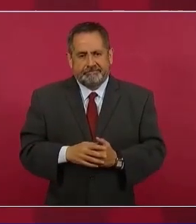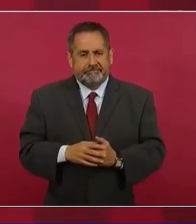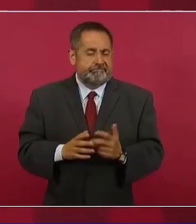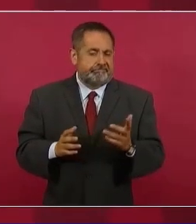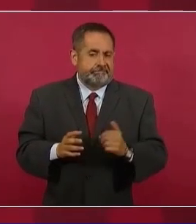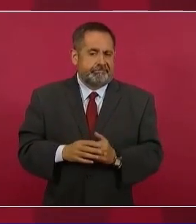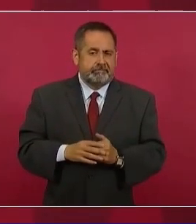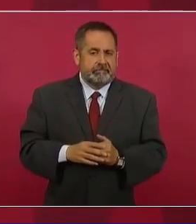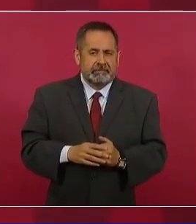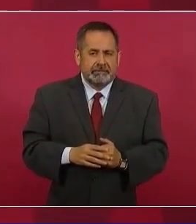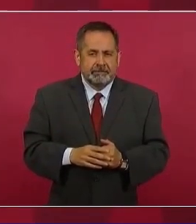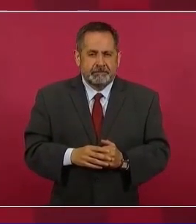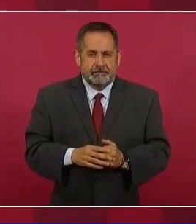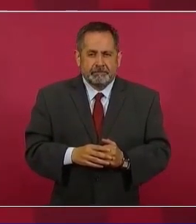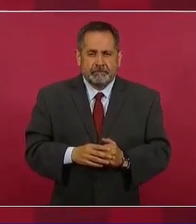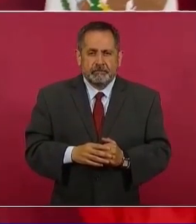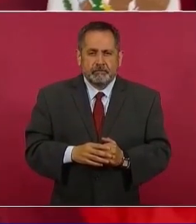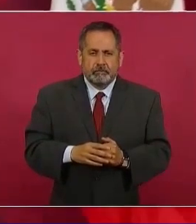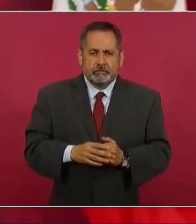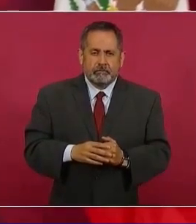quienes